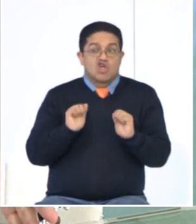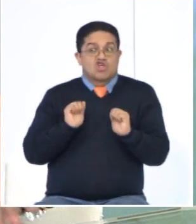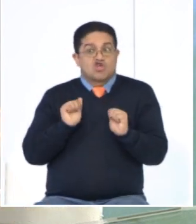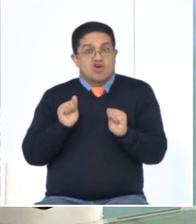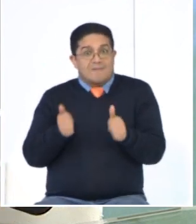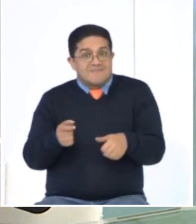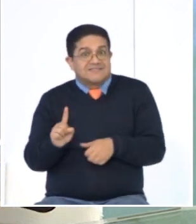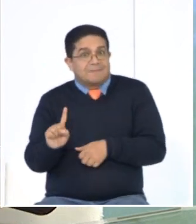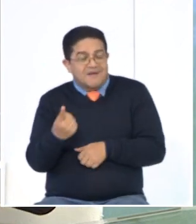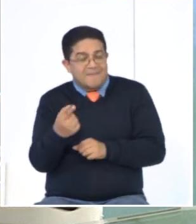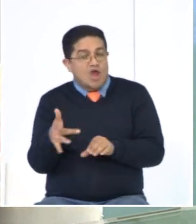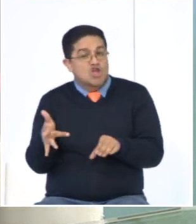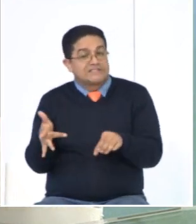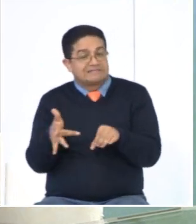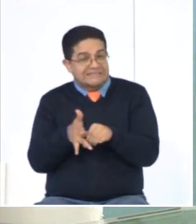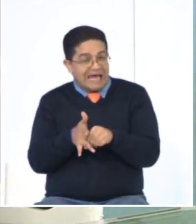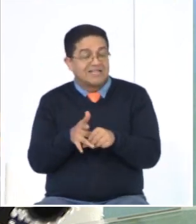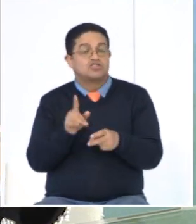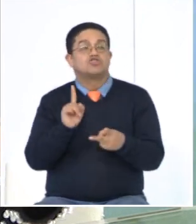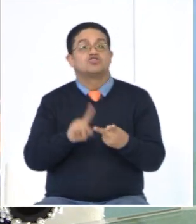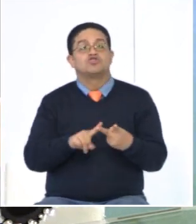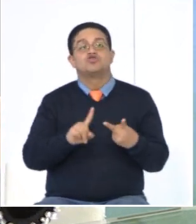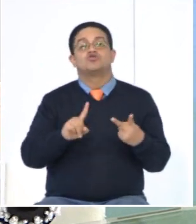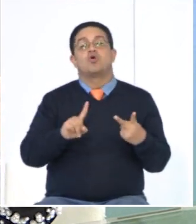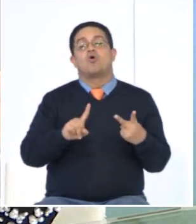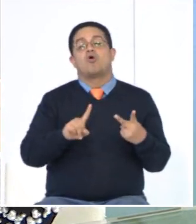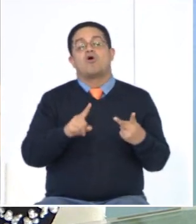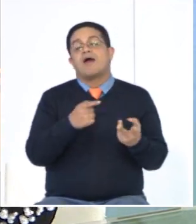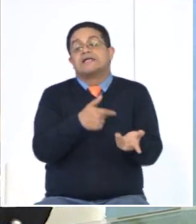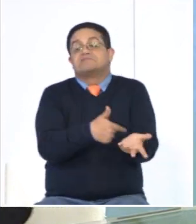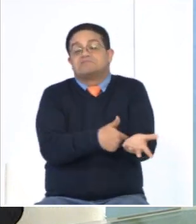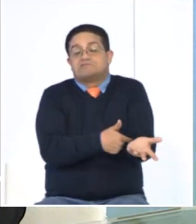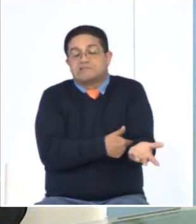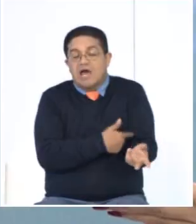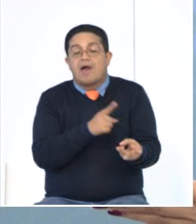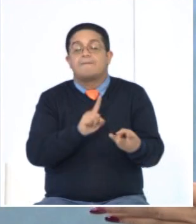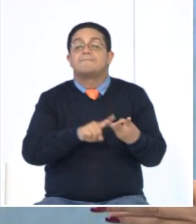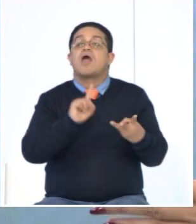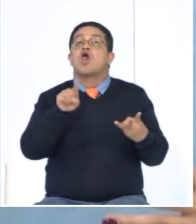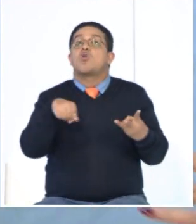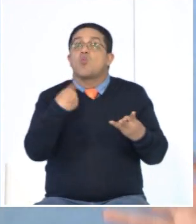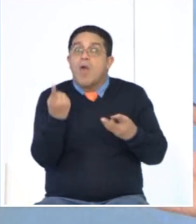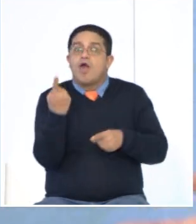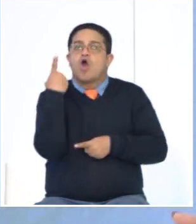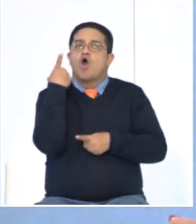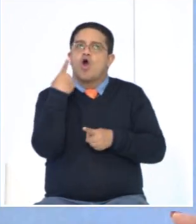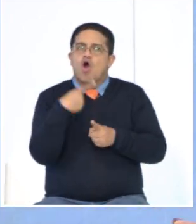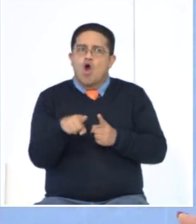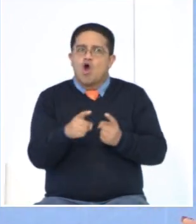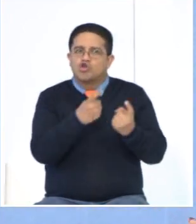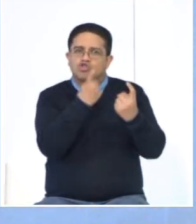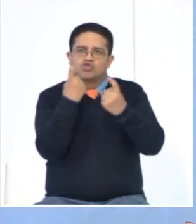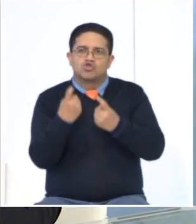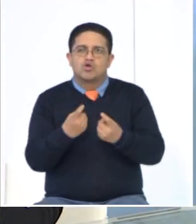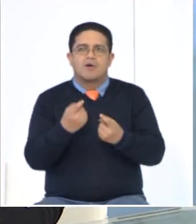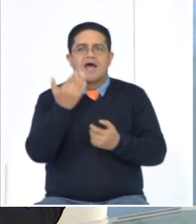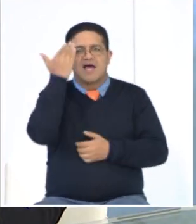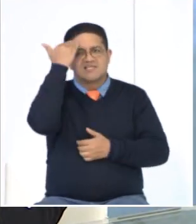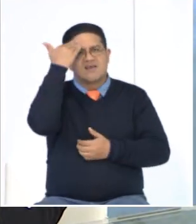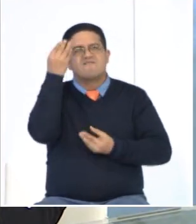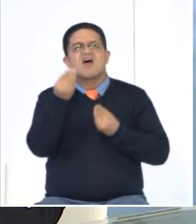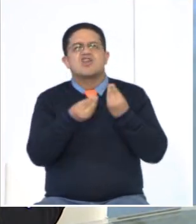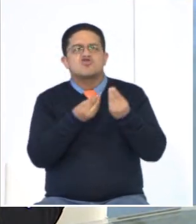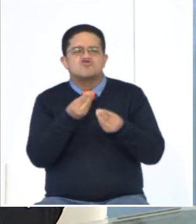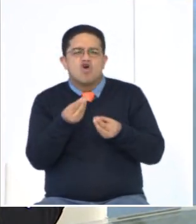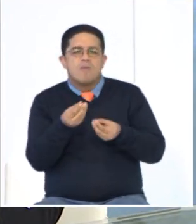tacto rectal y un antígeno prostático para luego verificar y saber qué otros tipos de estudios son necesarios o complementarios para saber cómo está la próstata de